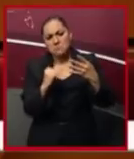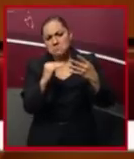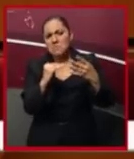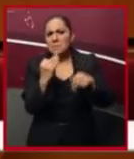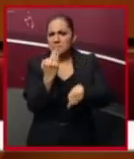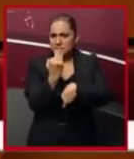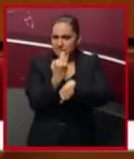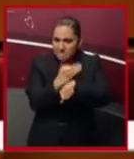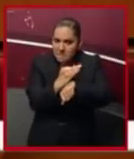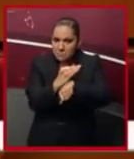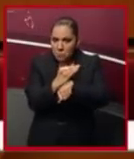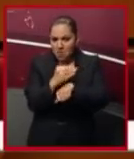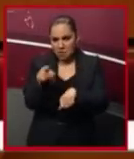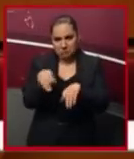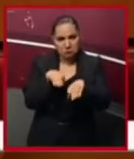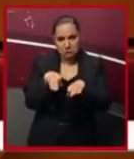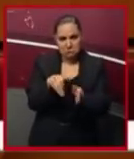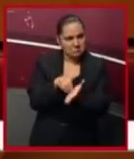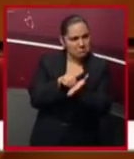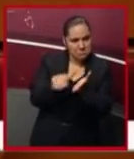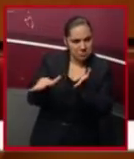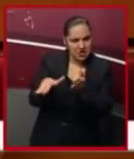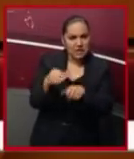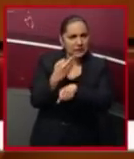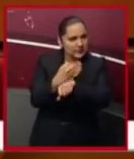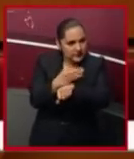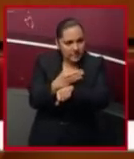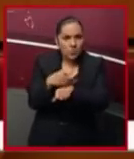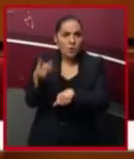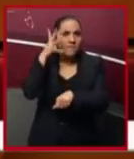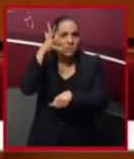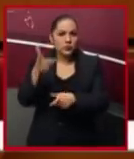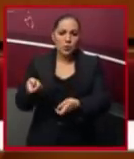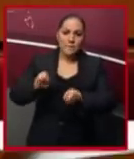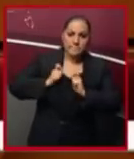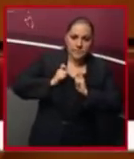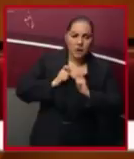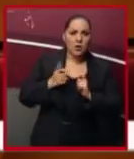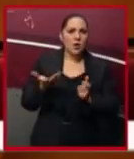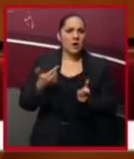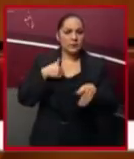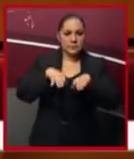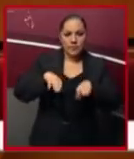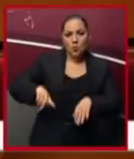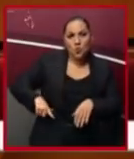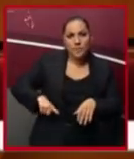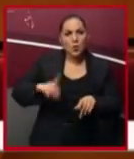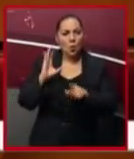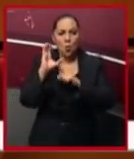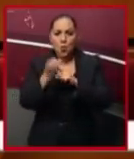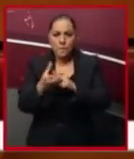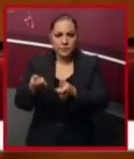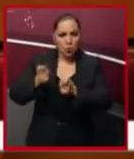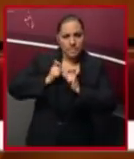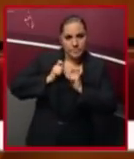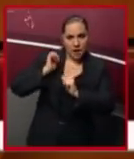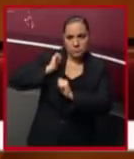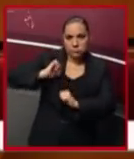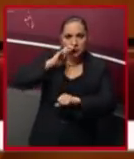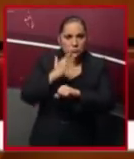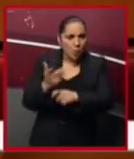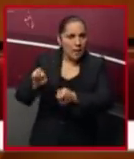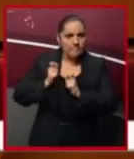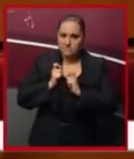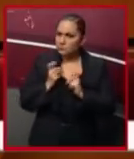temporal para desempeñar empleos, cargos o comisiones en el servicio público y para participar